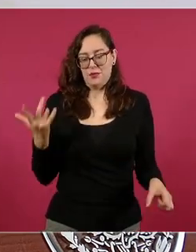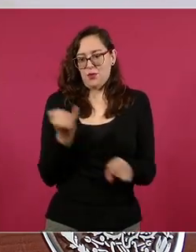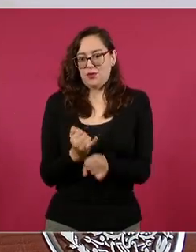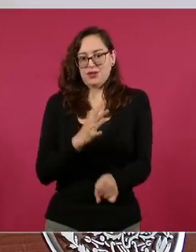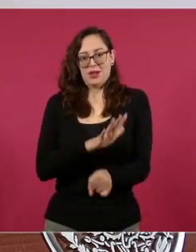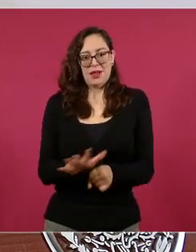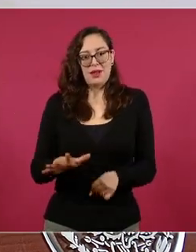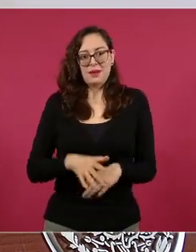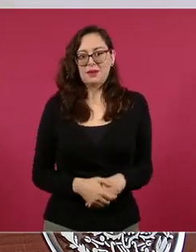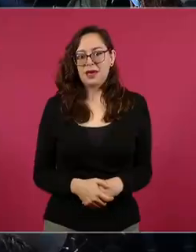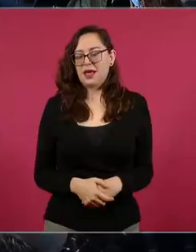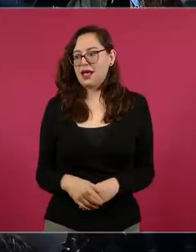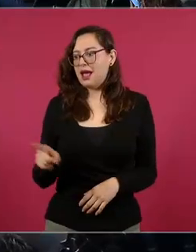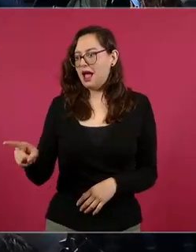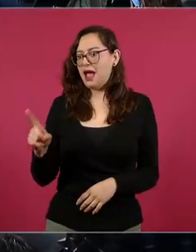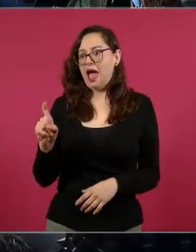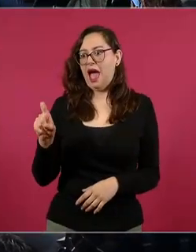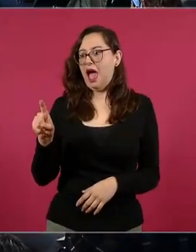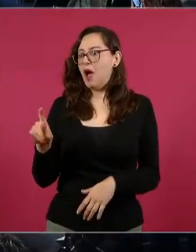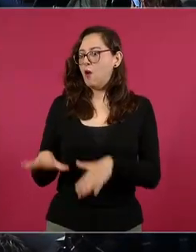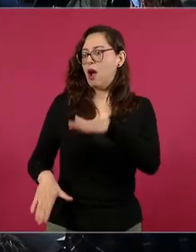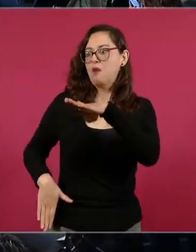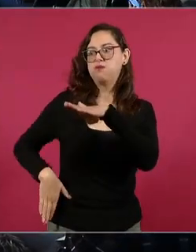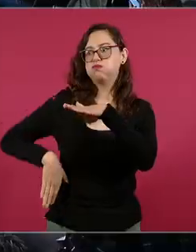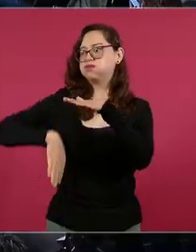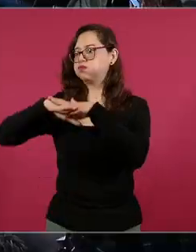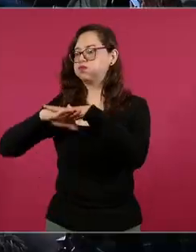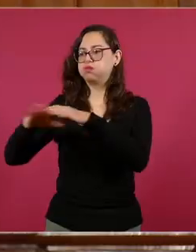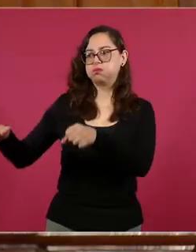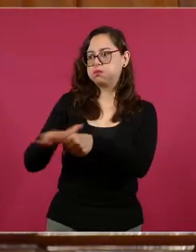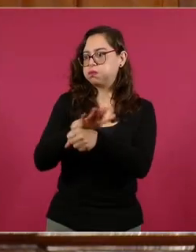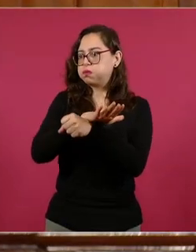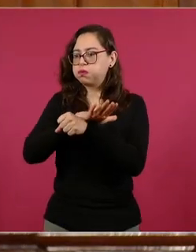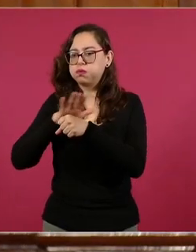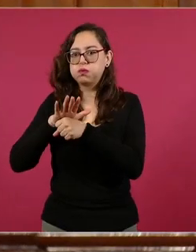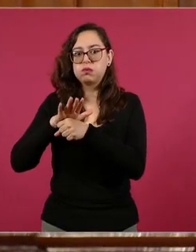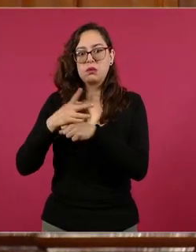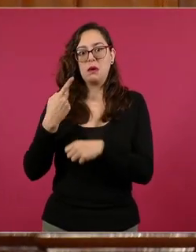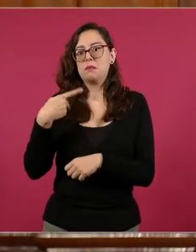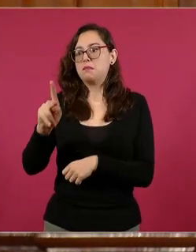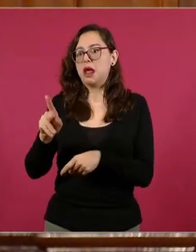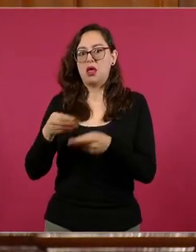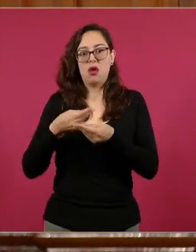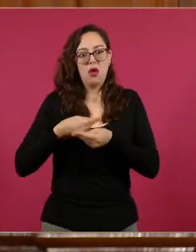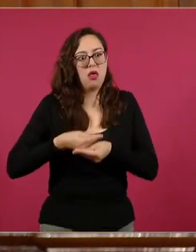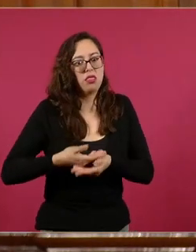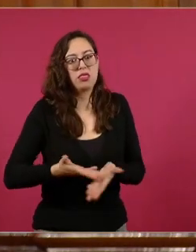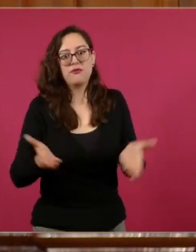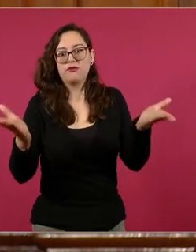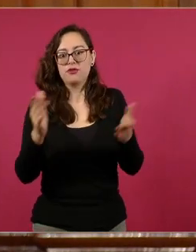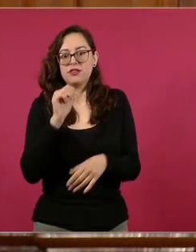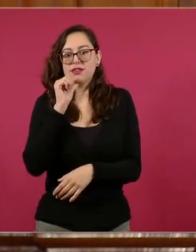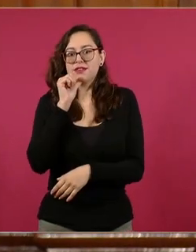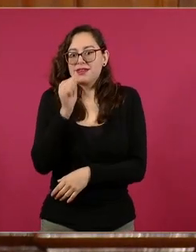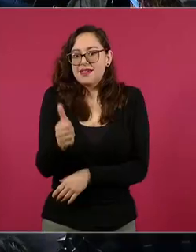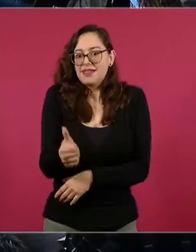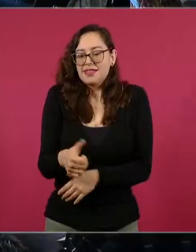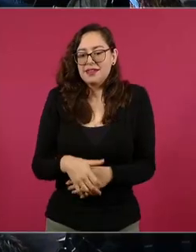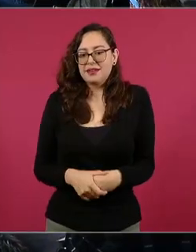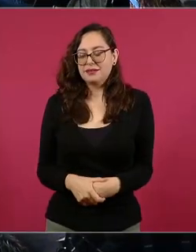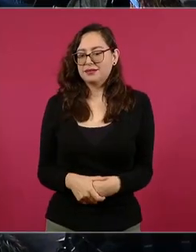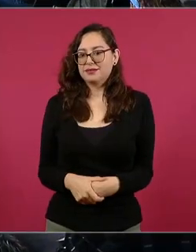contrasentido. ¿Cómo está llena la presa, pero no hay agua?